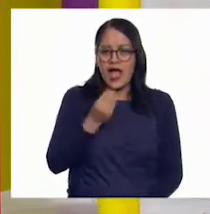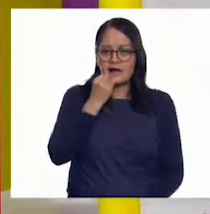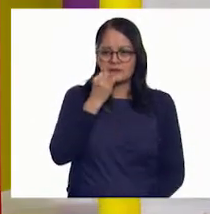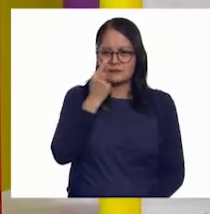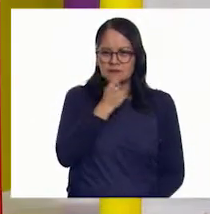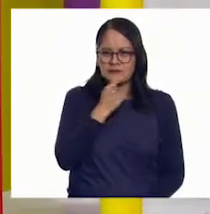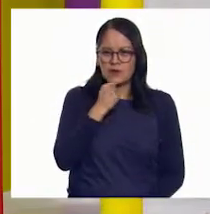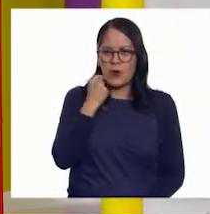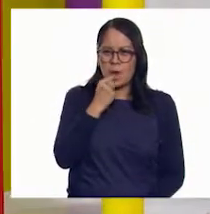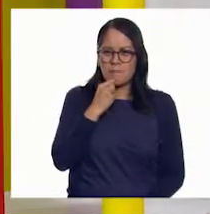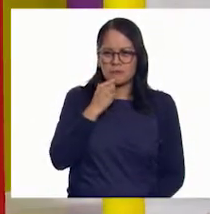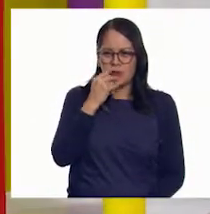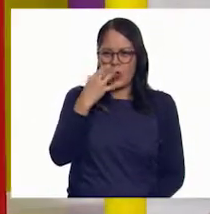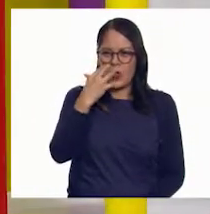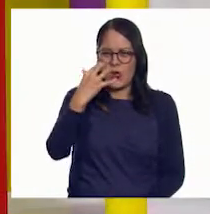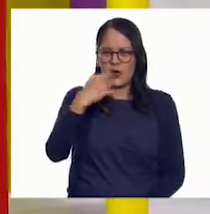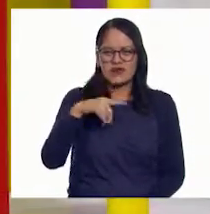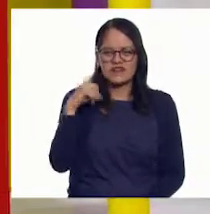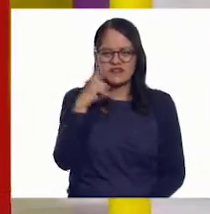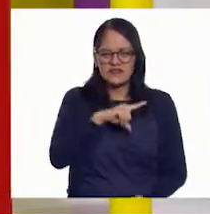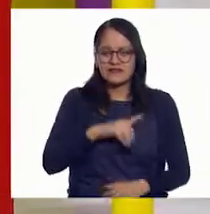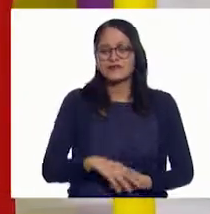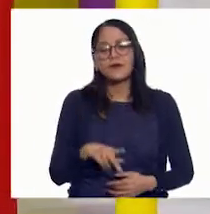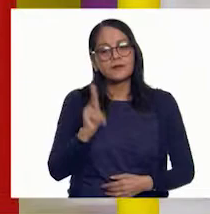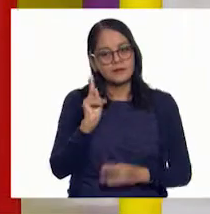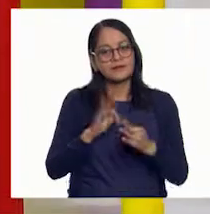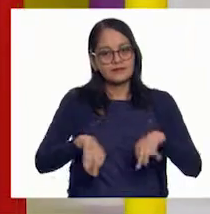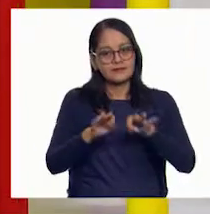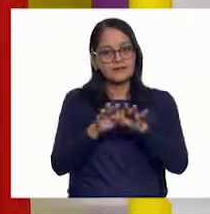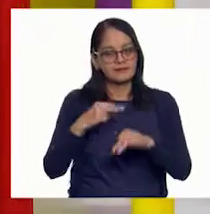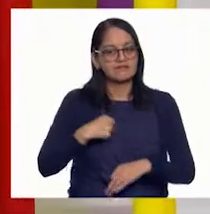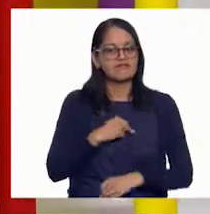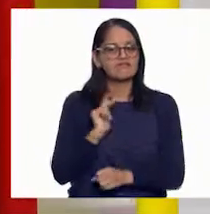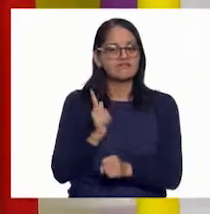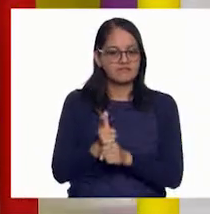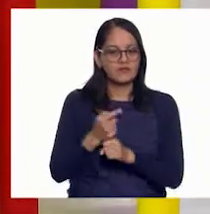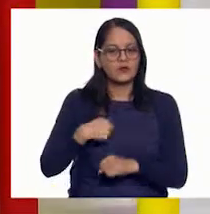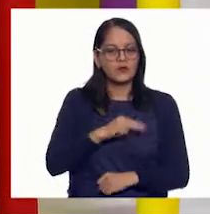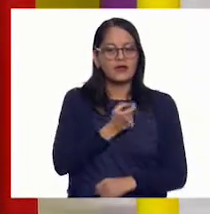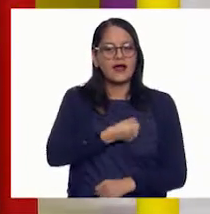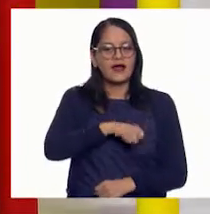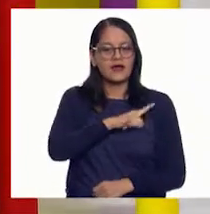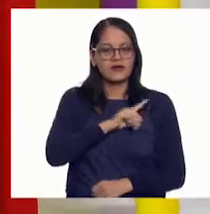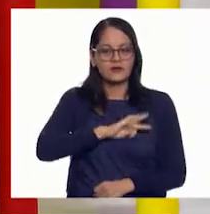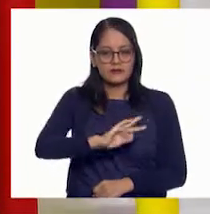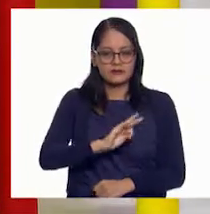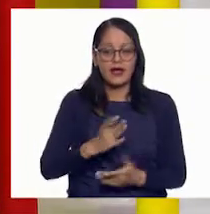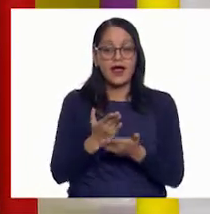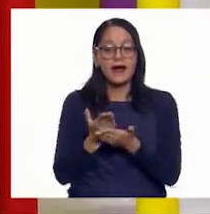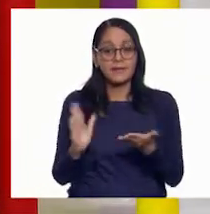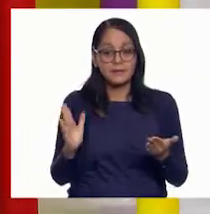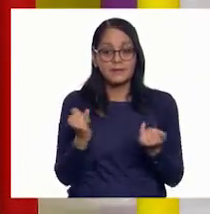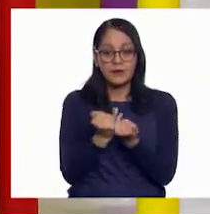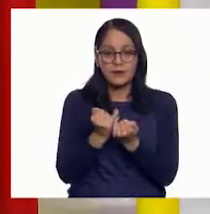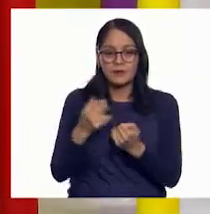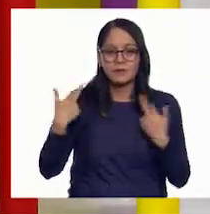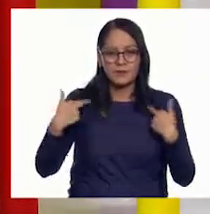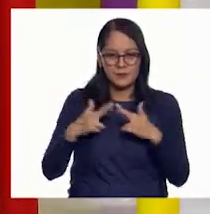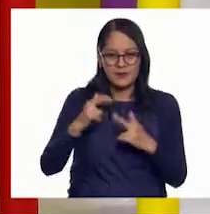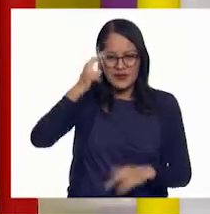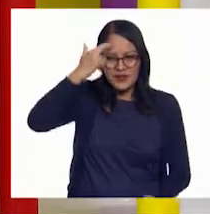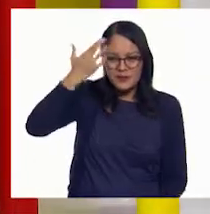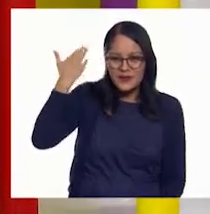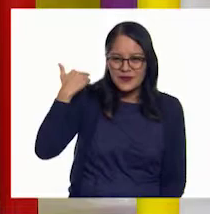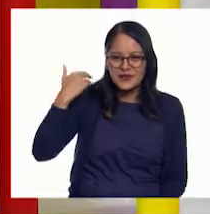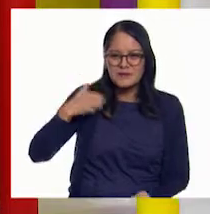boca al consumirlo, pero es importante tenerlo en cuenta para procurar nuestra salud. Además, maestra Lucerito, yo recuerdo que mi abuela hacía un té